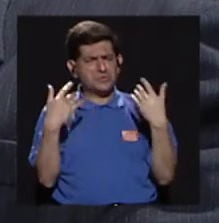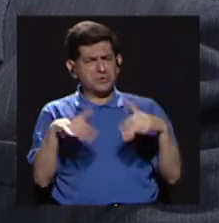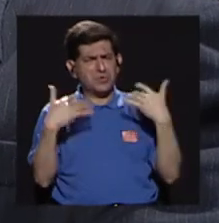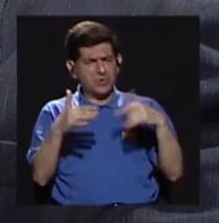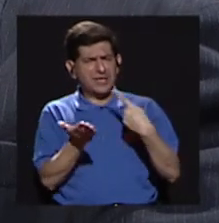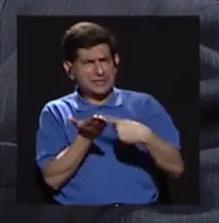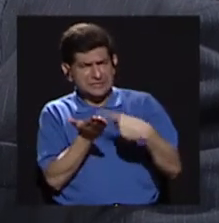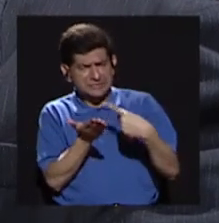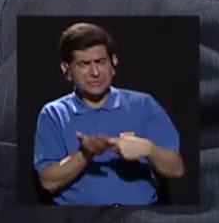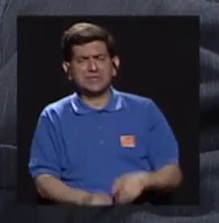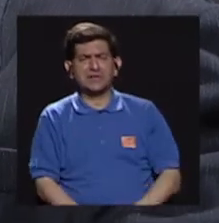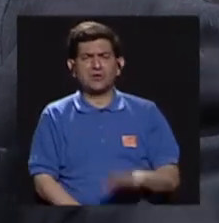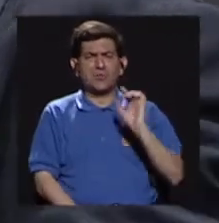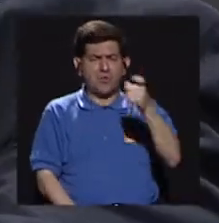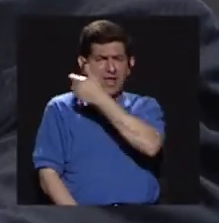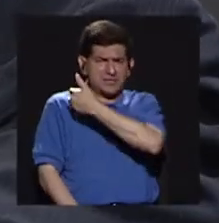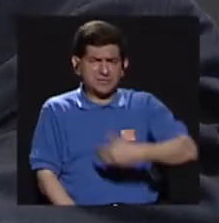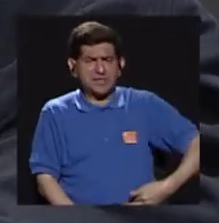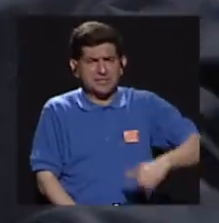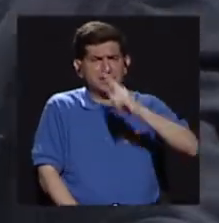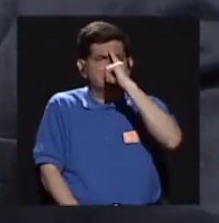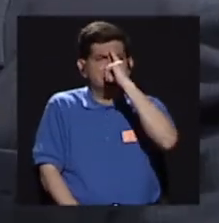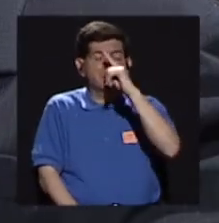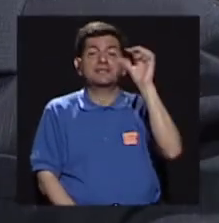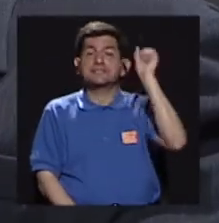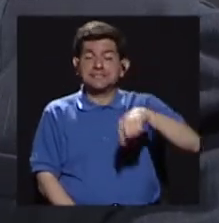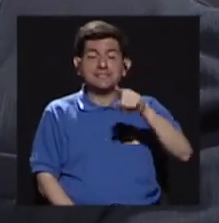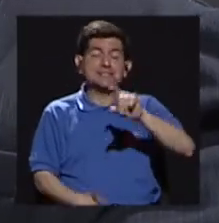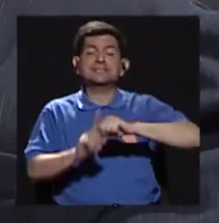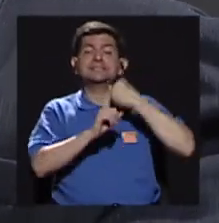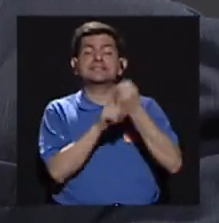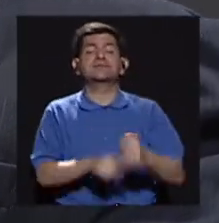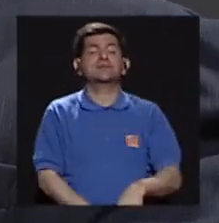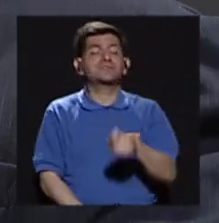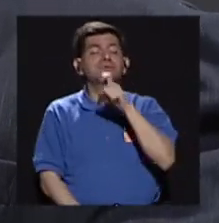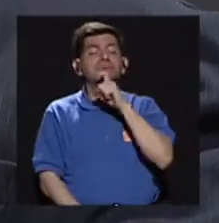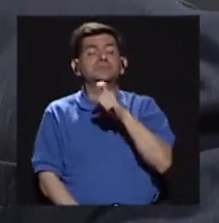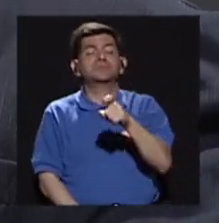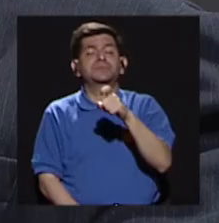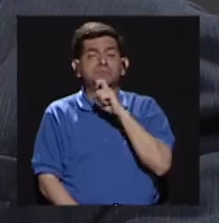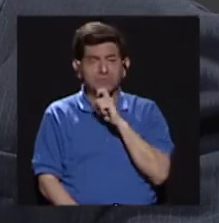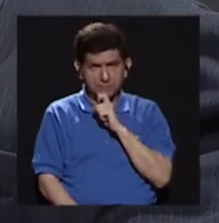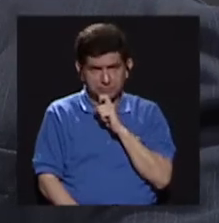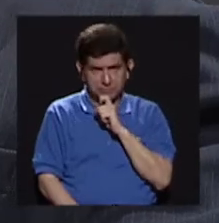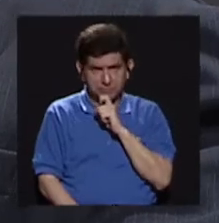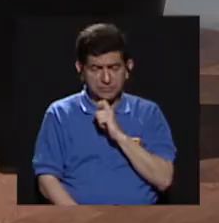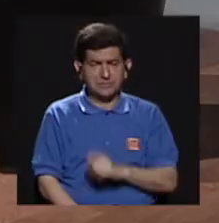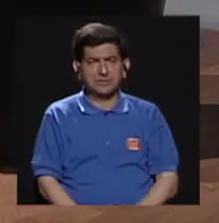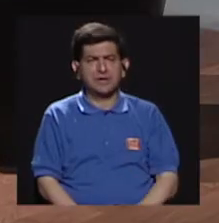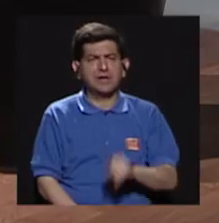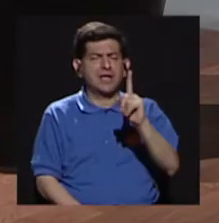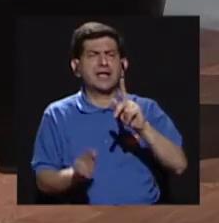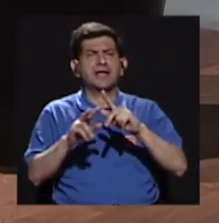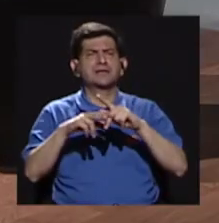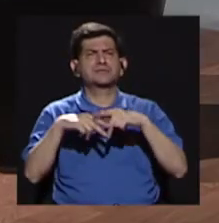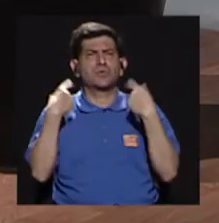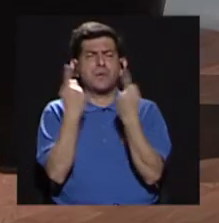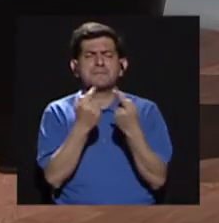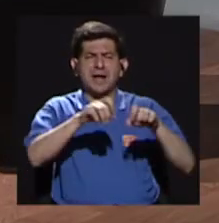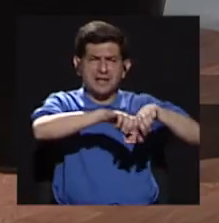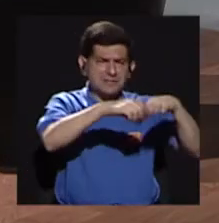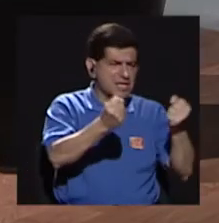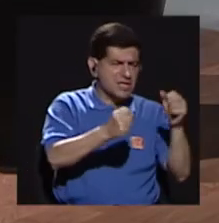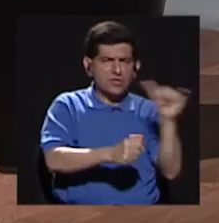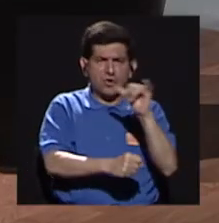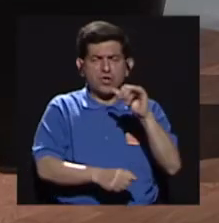presidente como el ex presidente calderón o sea ahí también se complica se complica la cosa son por actos partido fracturado de igual